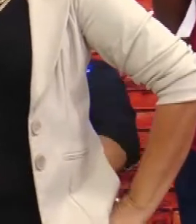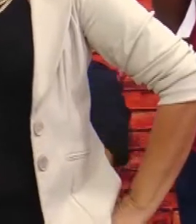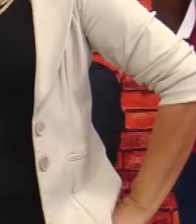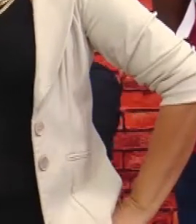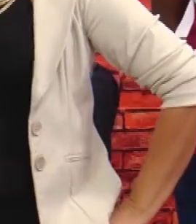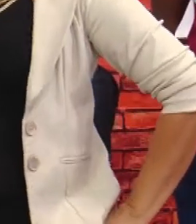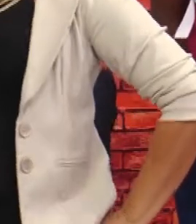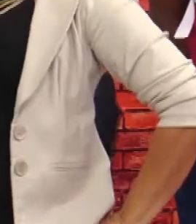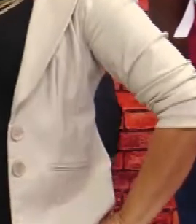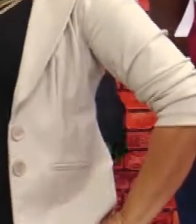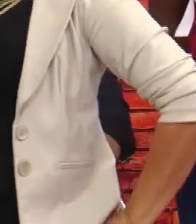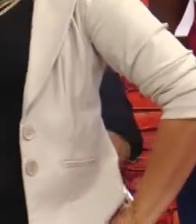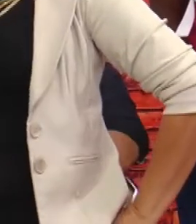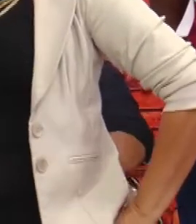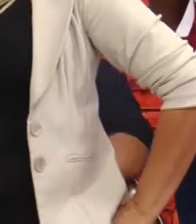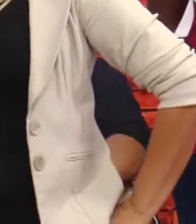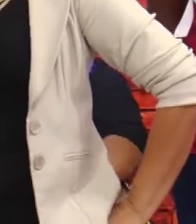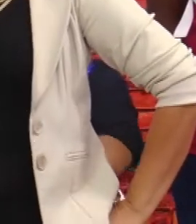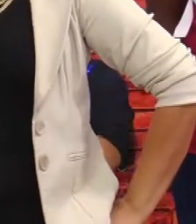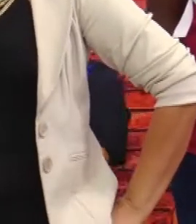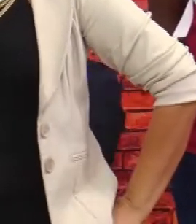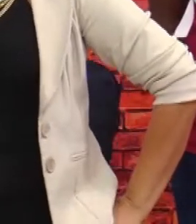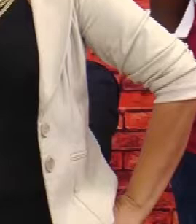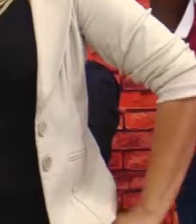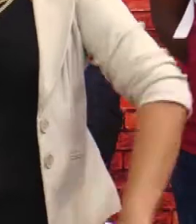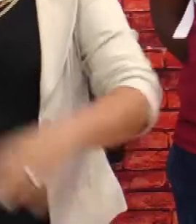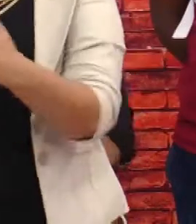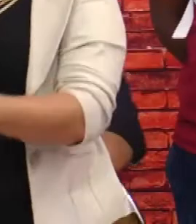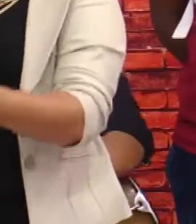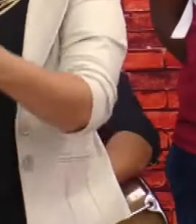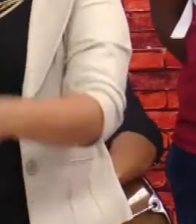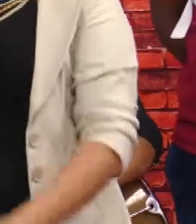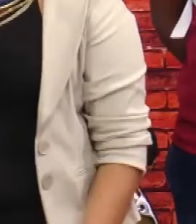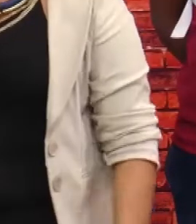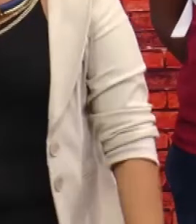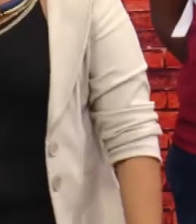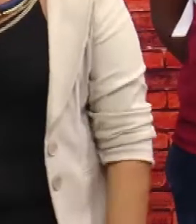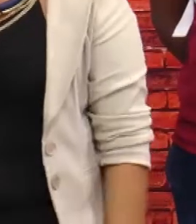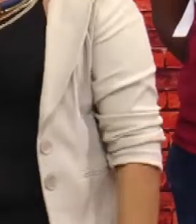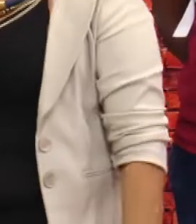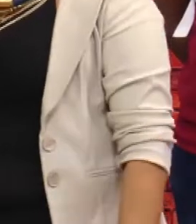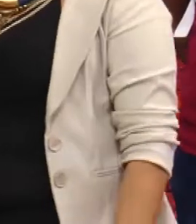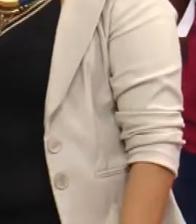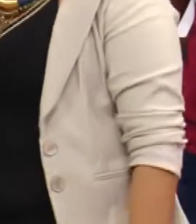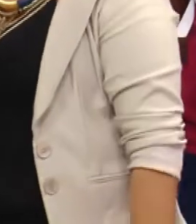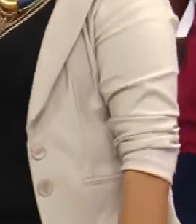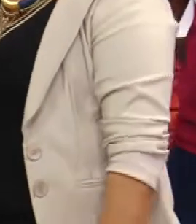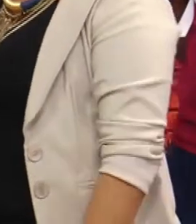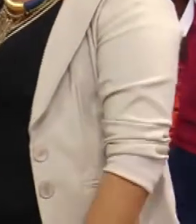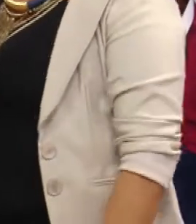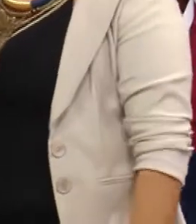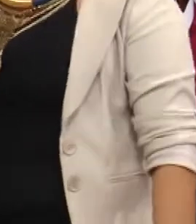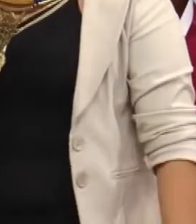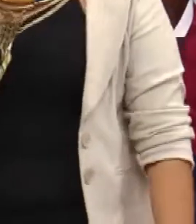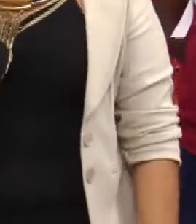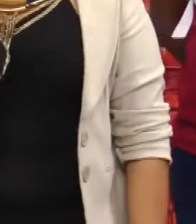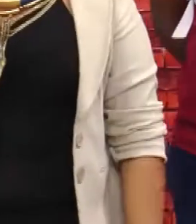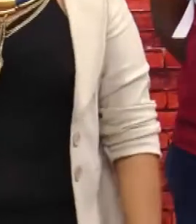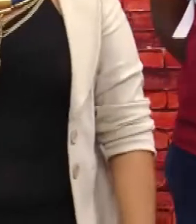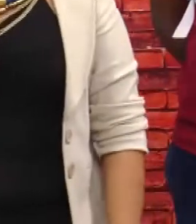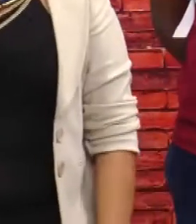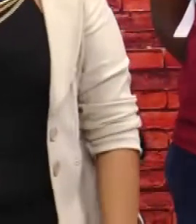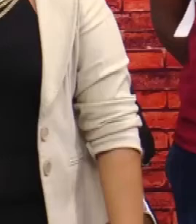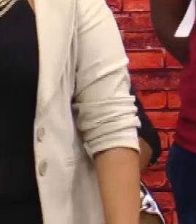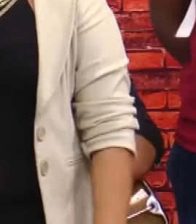cantautora vallenata y bueno, ahí está reflejado el estilo de Sandra Montañez. Claro que sí, el vallenato femenino, una